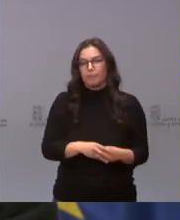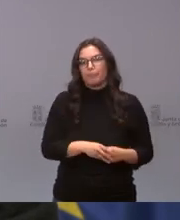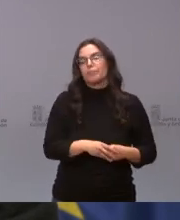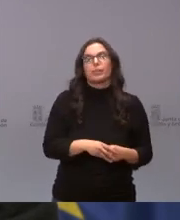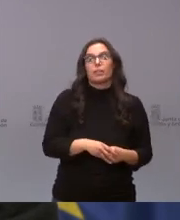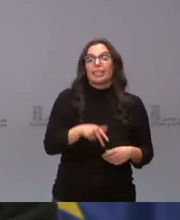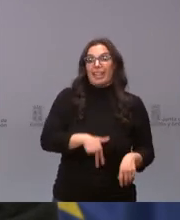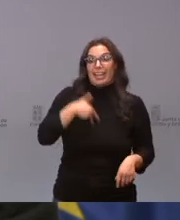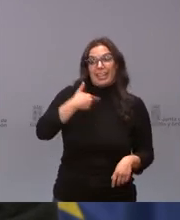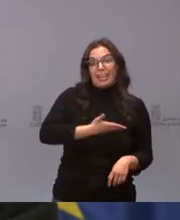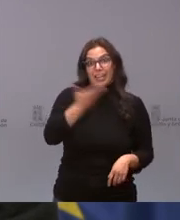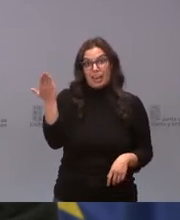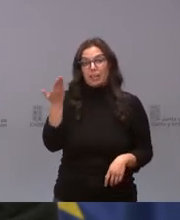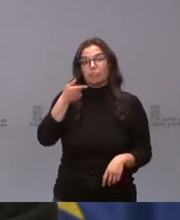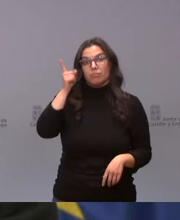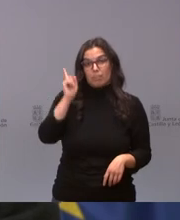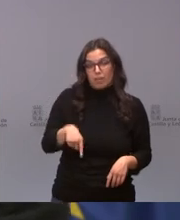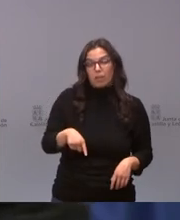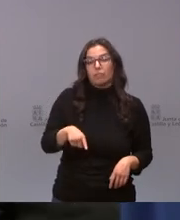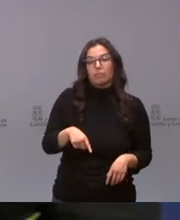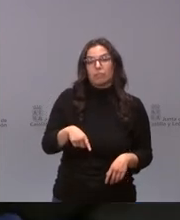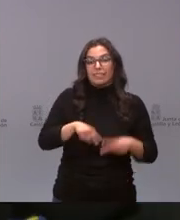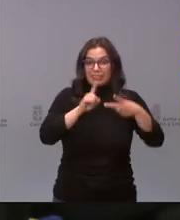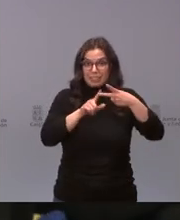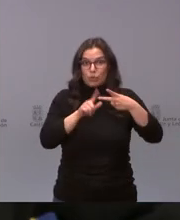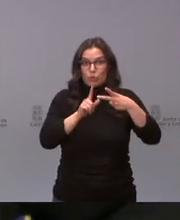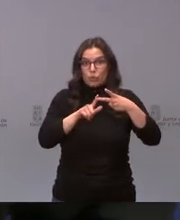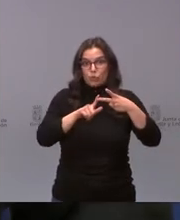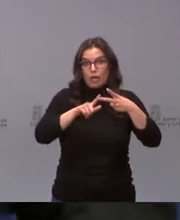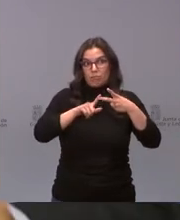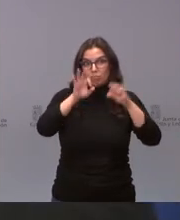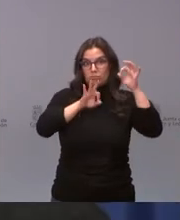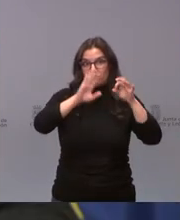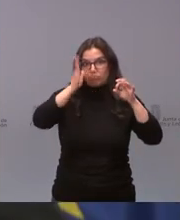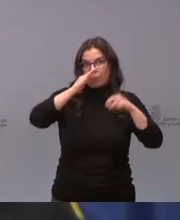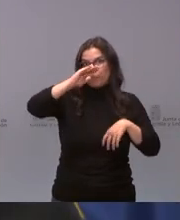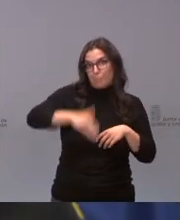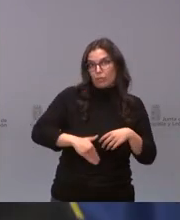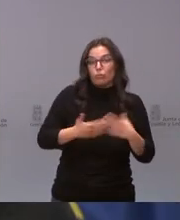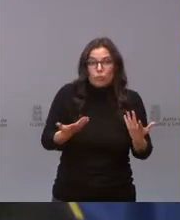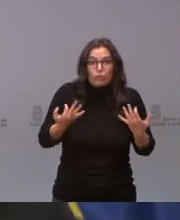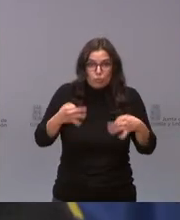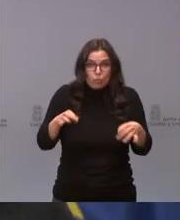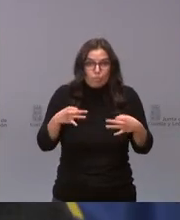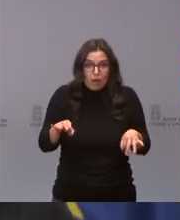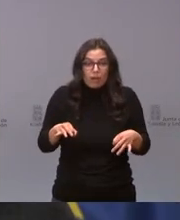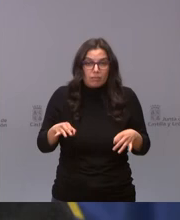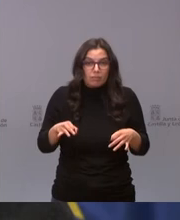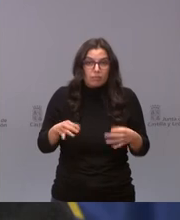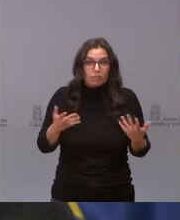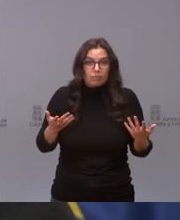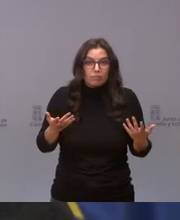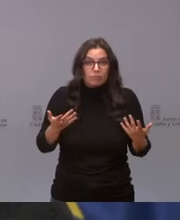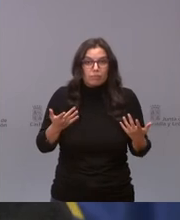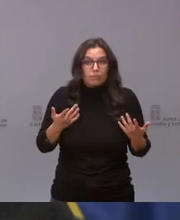general, también es la segunda más baja. Por tanto, es normal. No hay